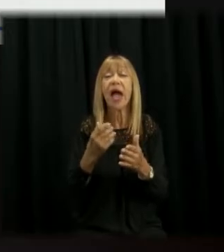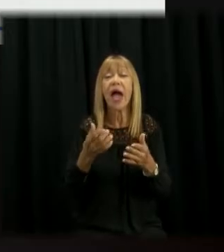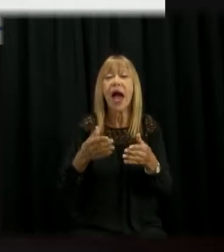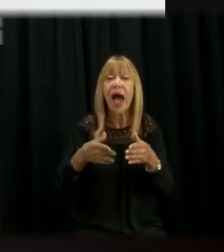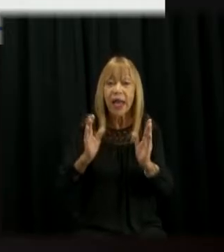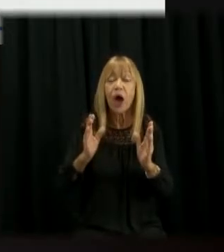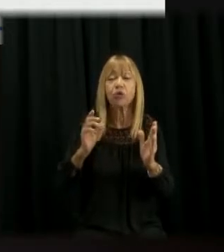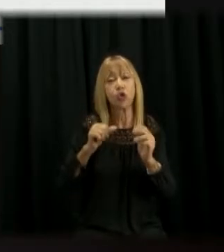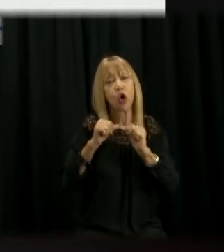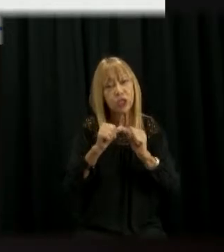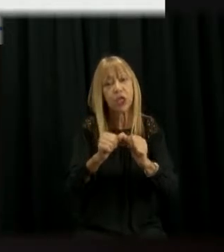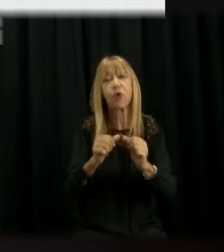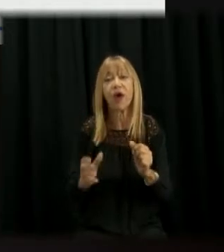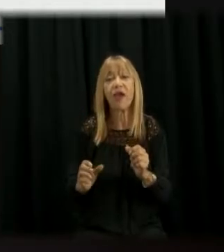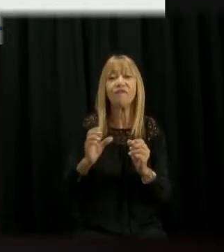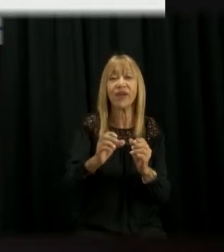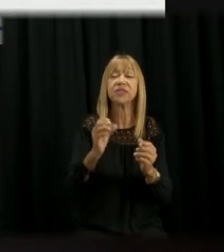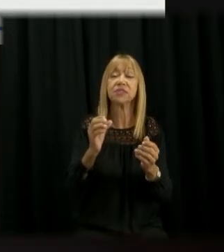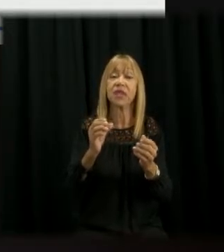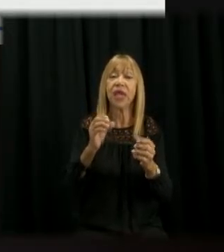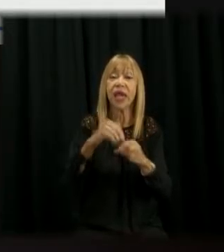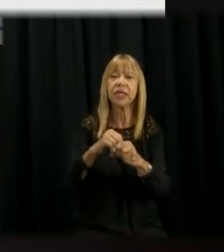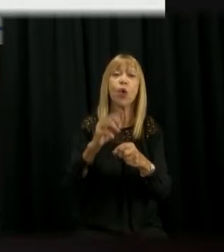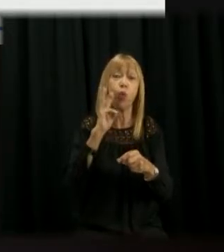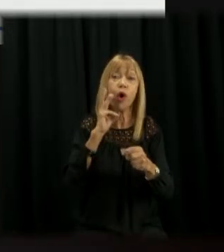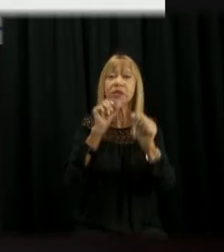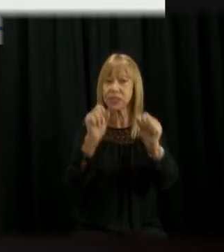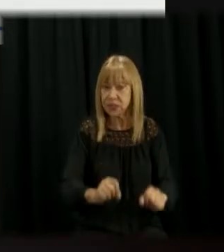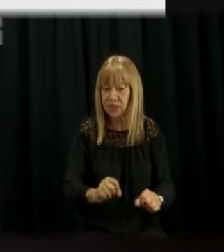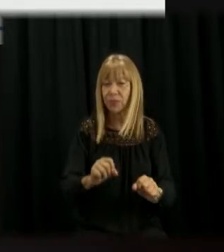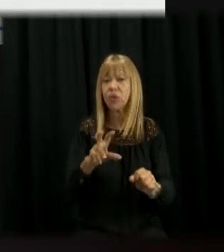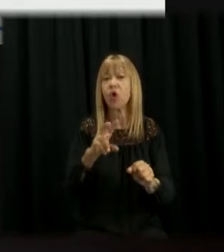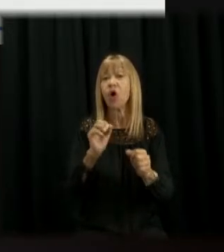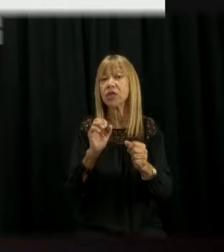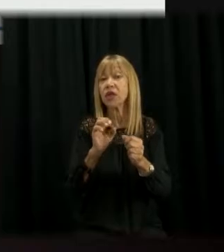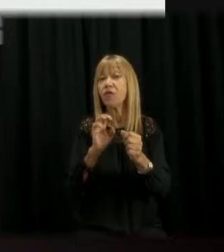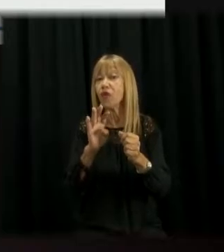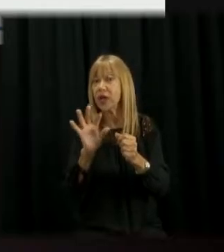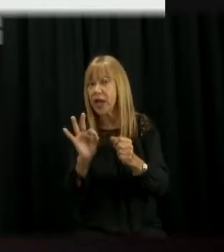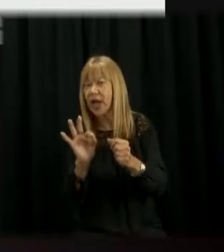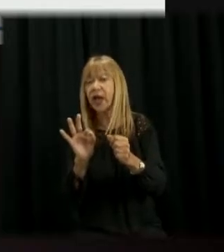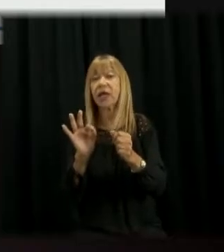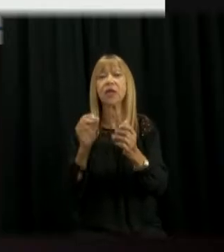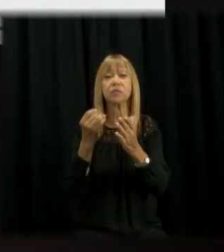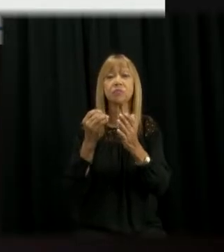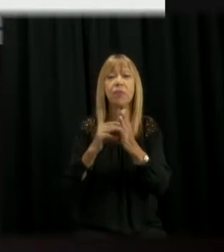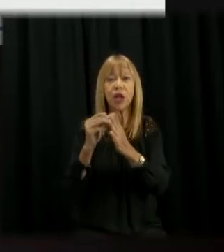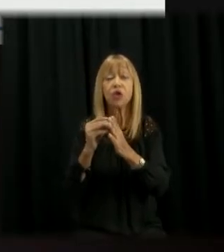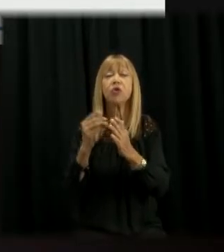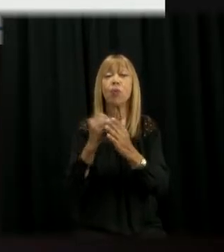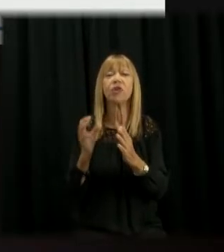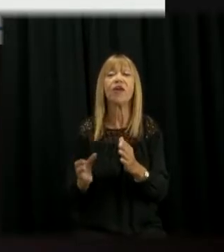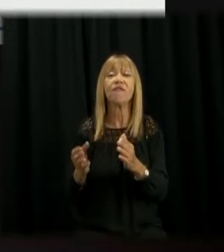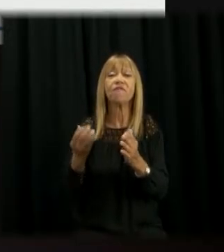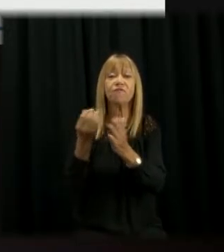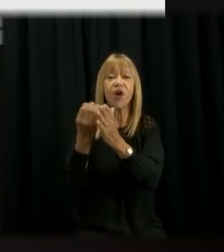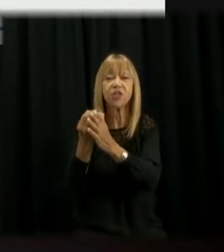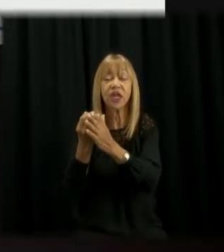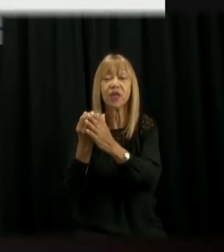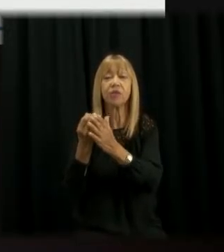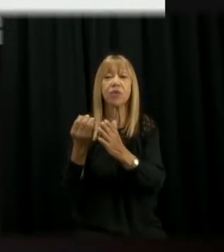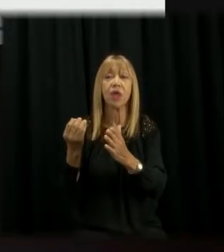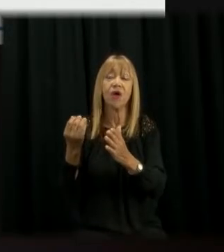da fondos suficientes para continuar invirtiendo en este sistema de agua. 349 millones en CAPEX se le van a dar a